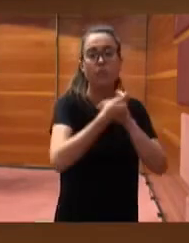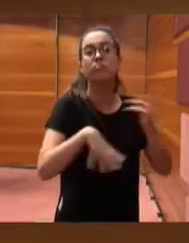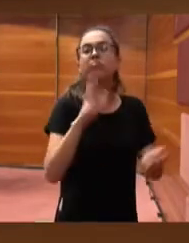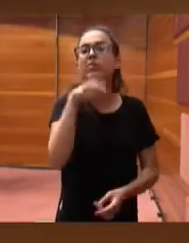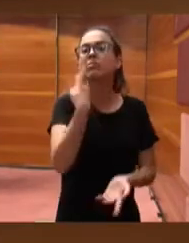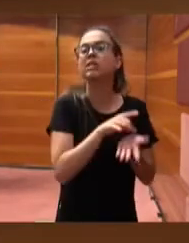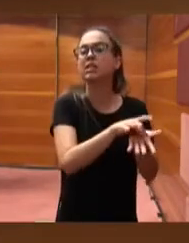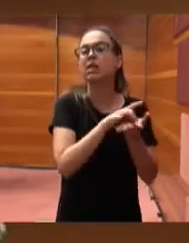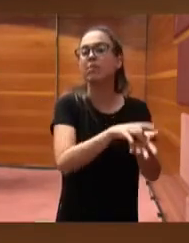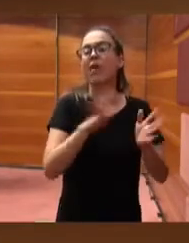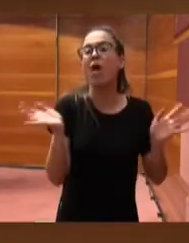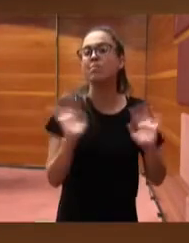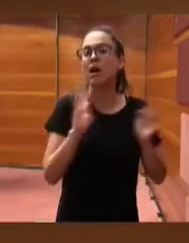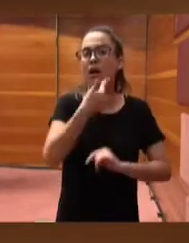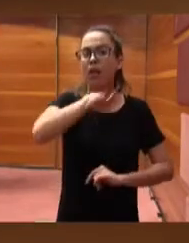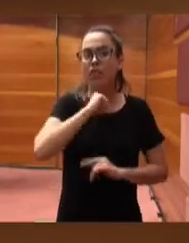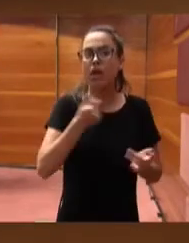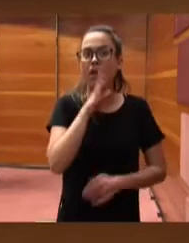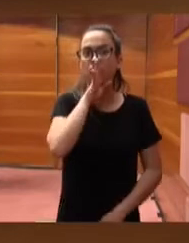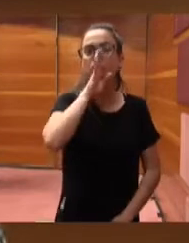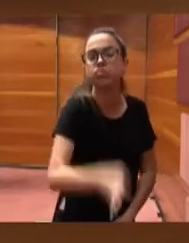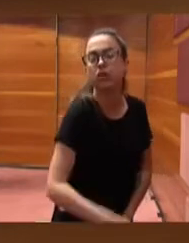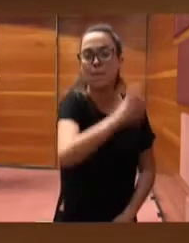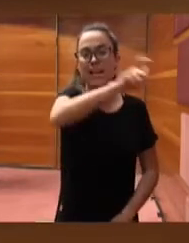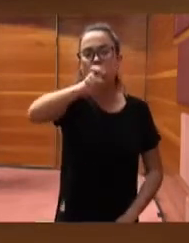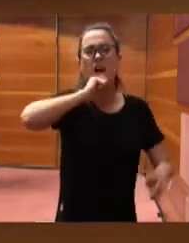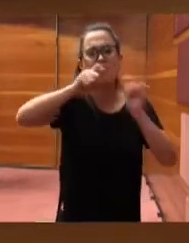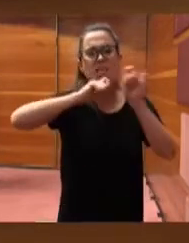podía actuar en tiempo real y avisar y alertar a más gente y movilizarla.